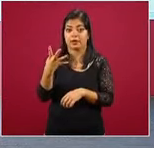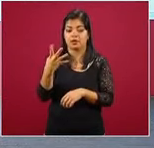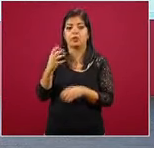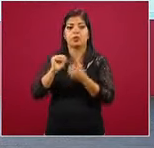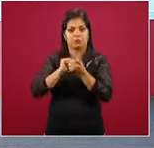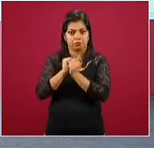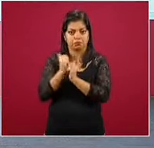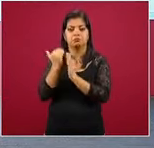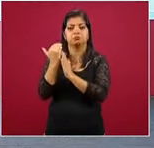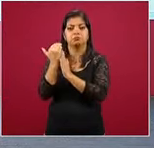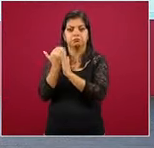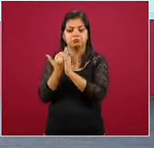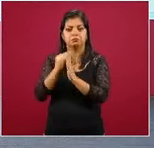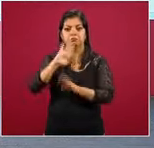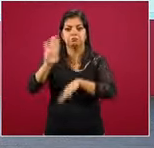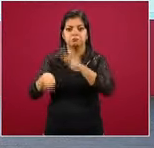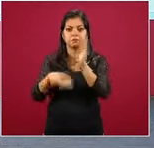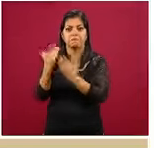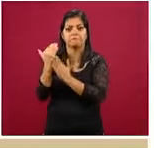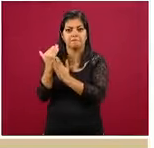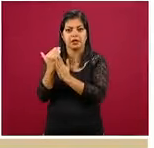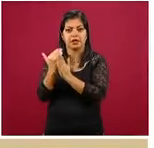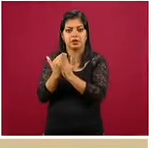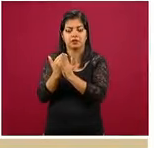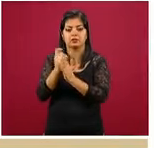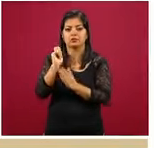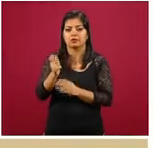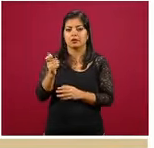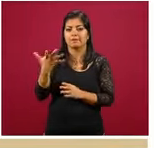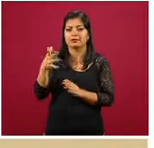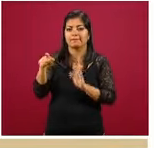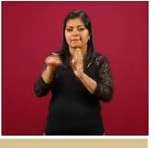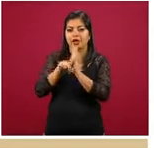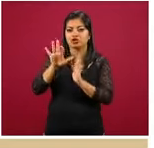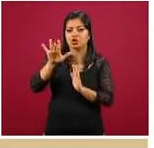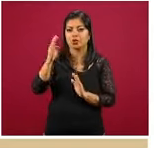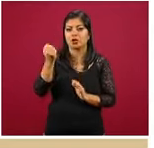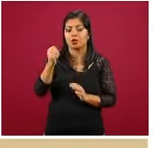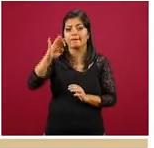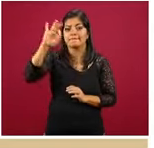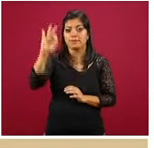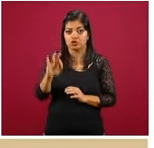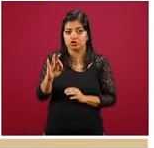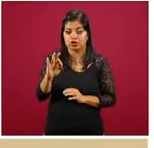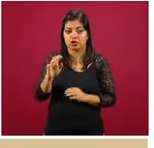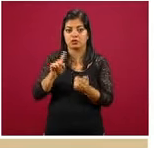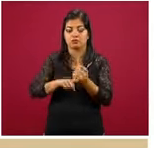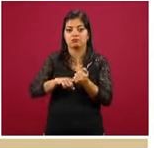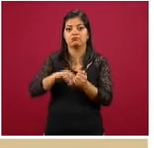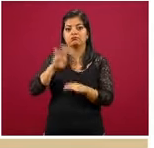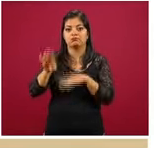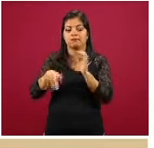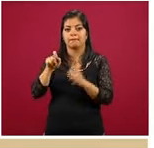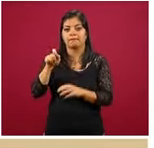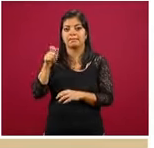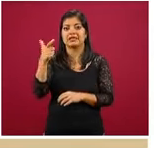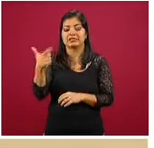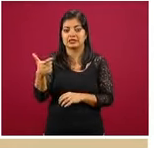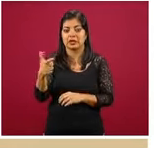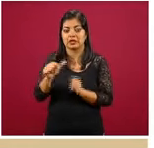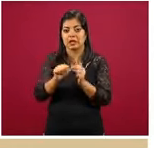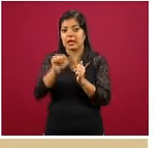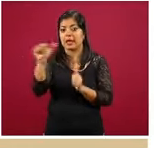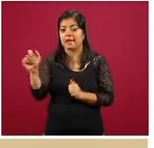descenso en las defunciones para el Estado, siendo de menos 59% los decesos de la semana 27 a